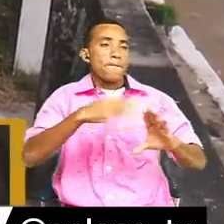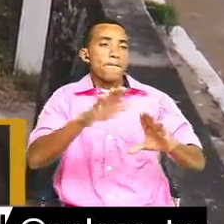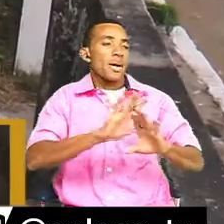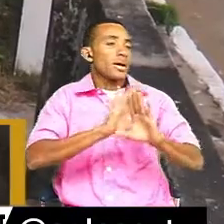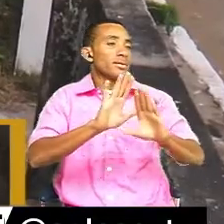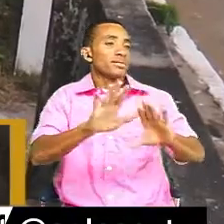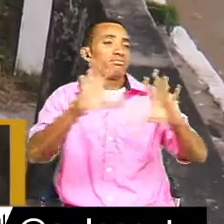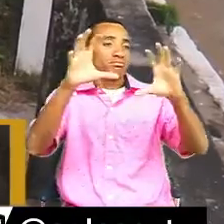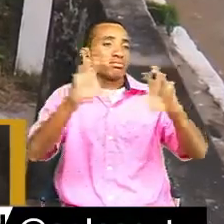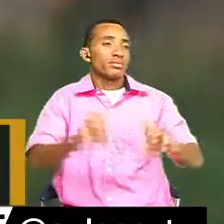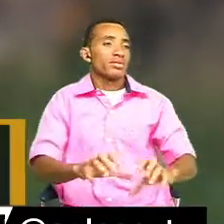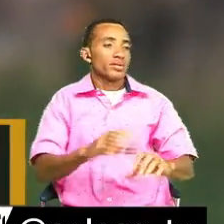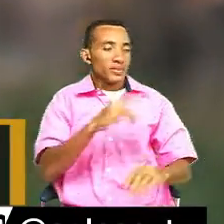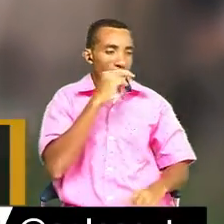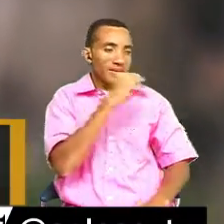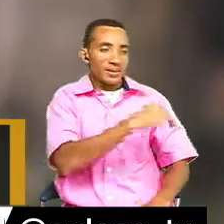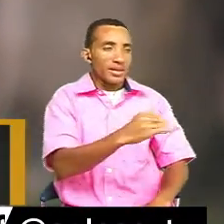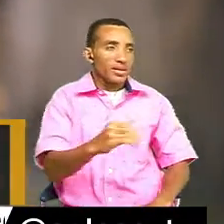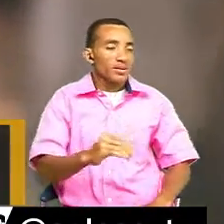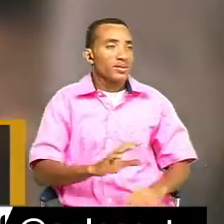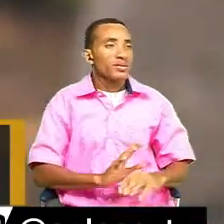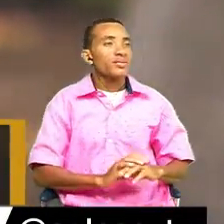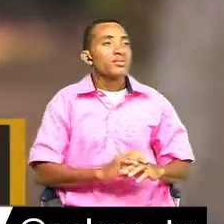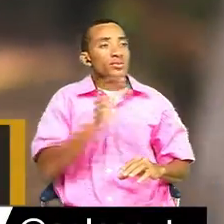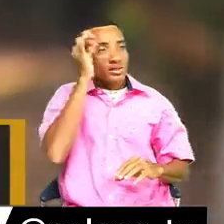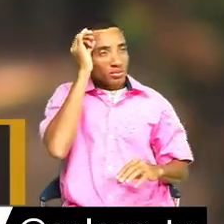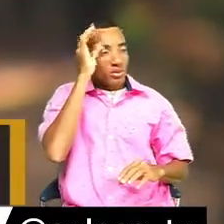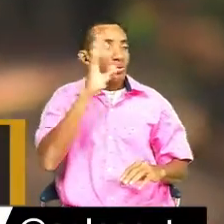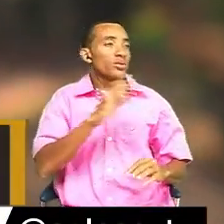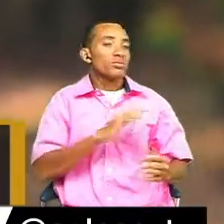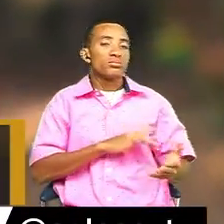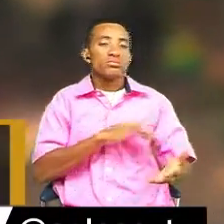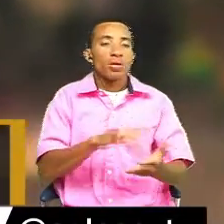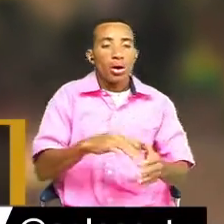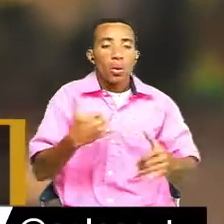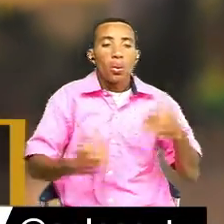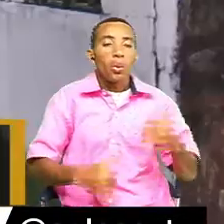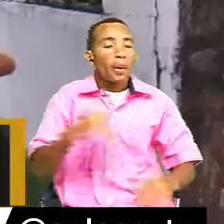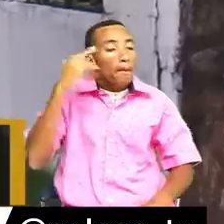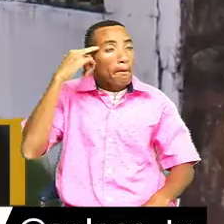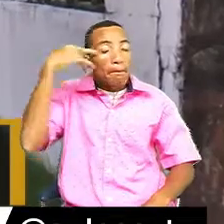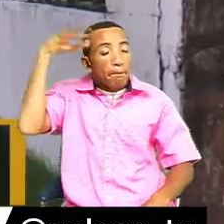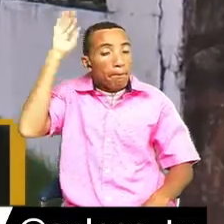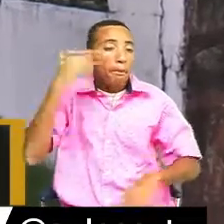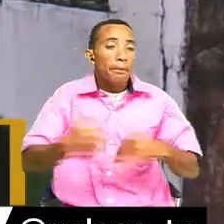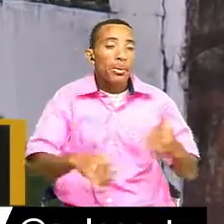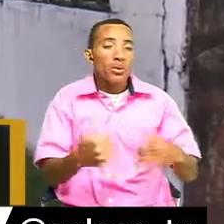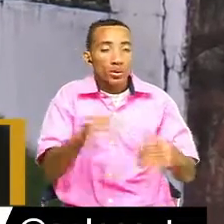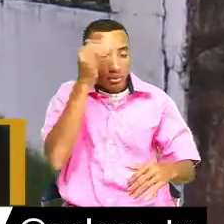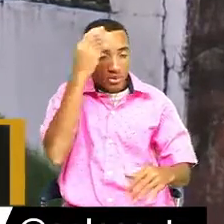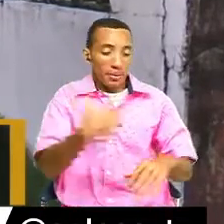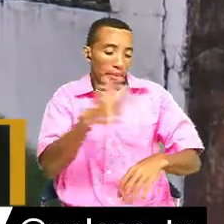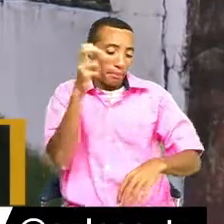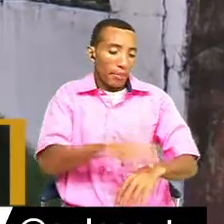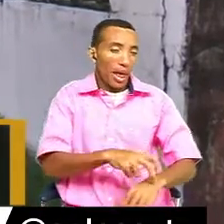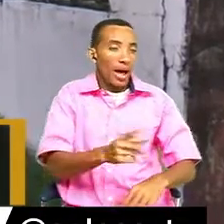En el sector hay muchos niños y perfectamente se pueden ir a jugar allá inconscientemente y de pronto les puede picar algún